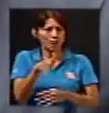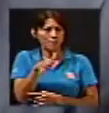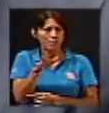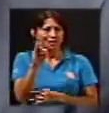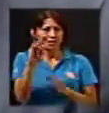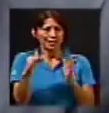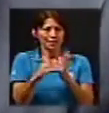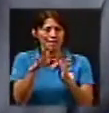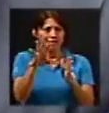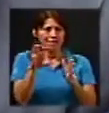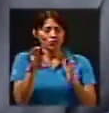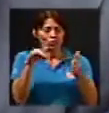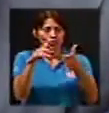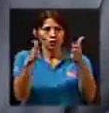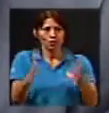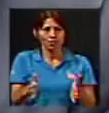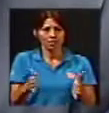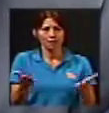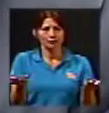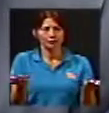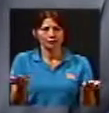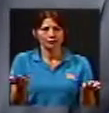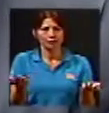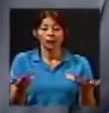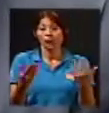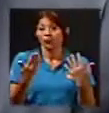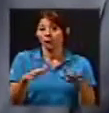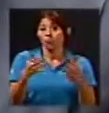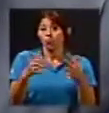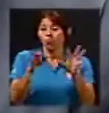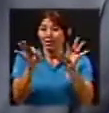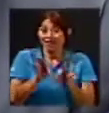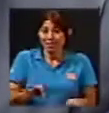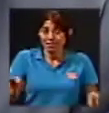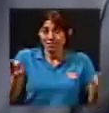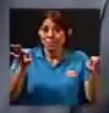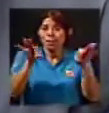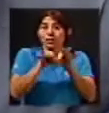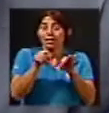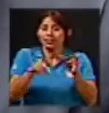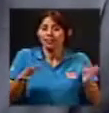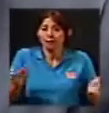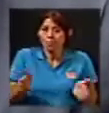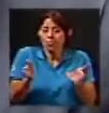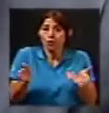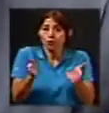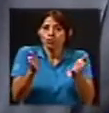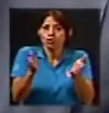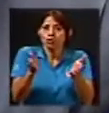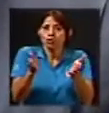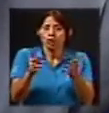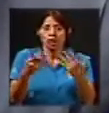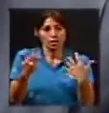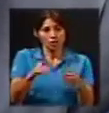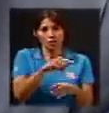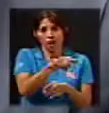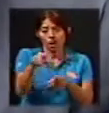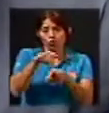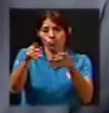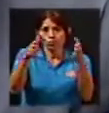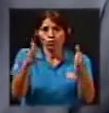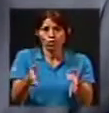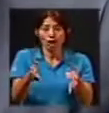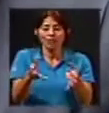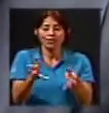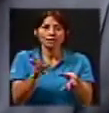7.500 estudiantes. De tal manera de que fue tan importante ese impulso y el desarrollo de los profesionales se incorporó a todos los niveles